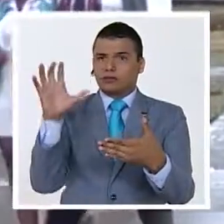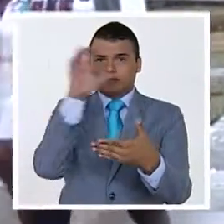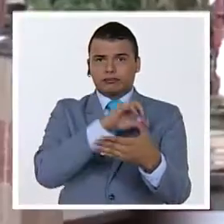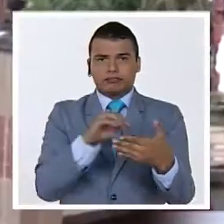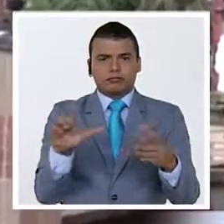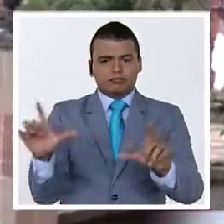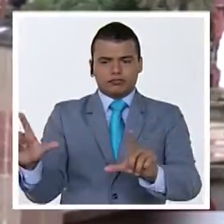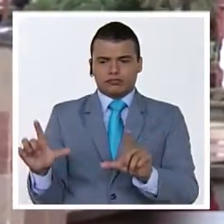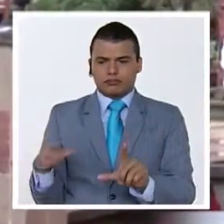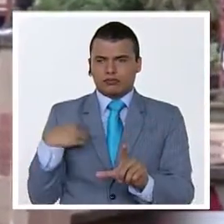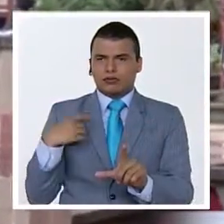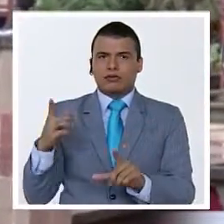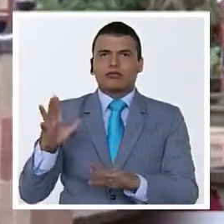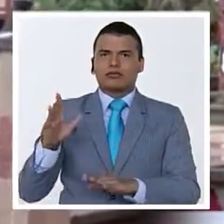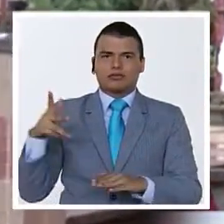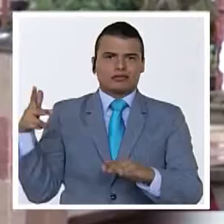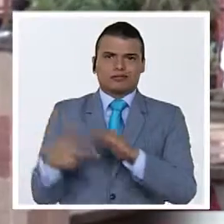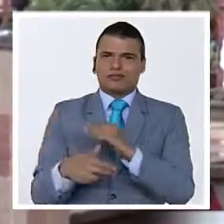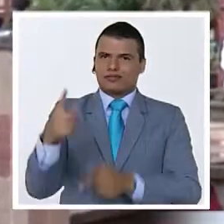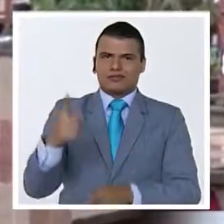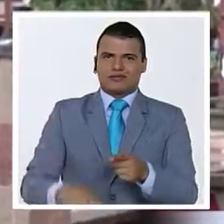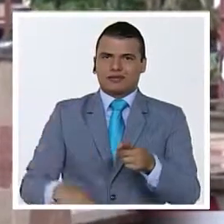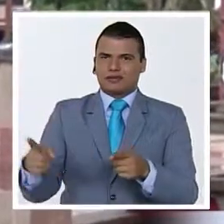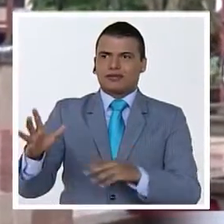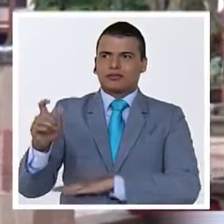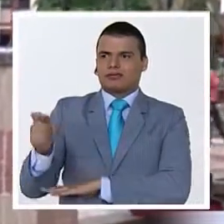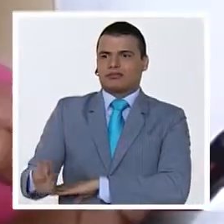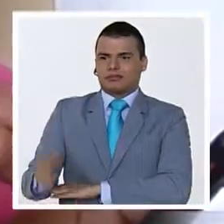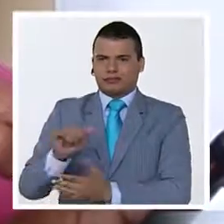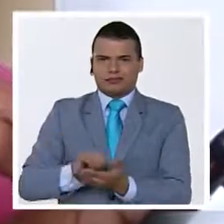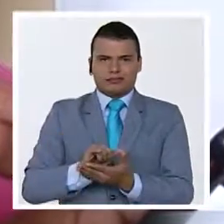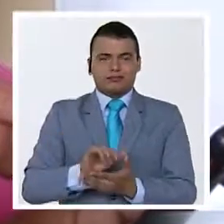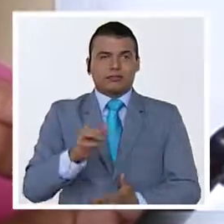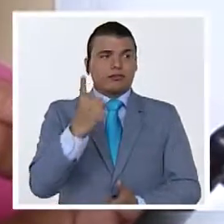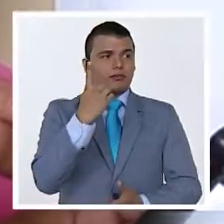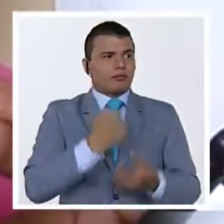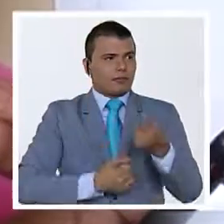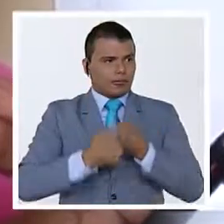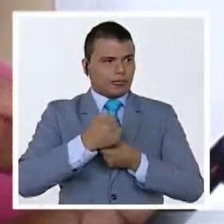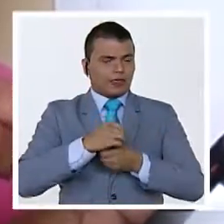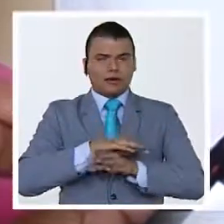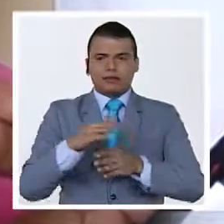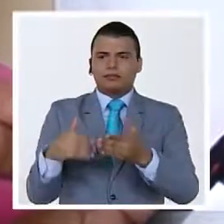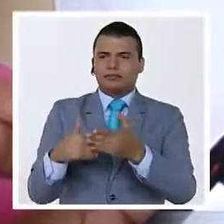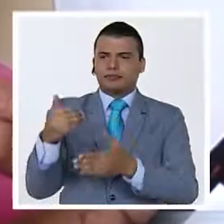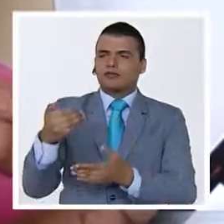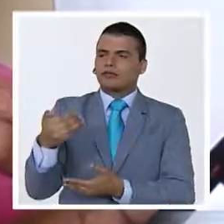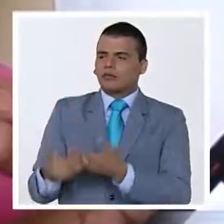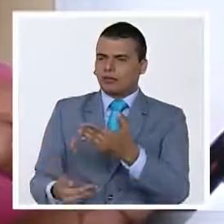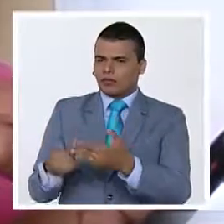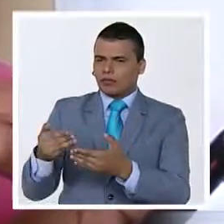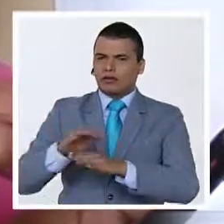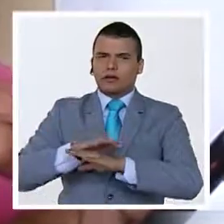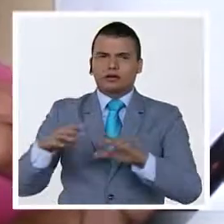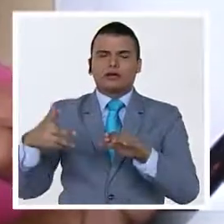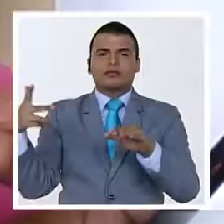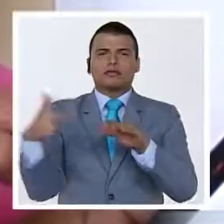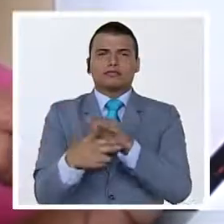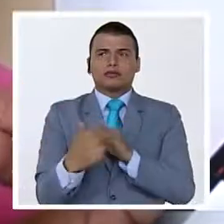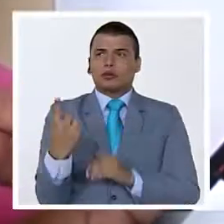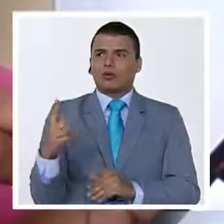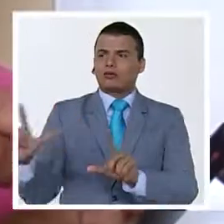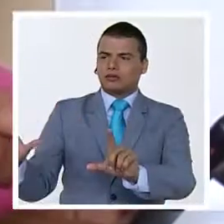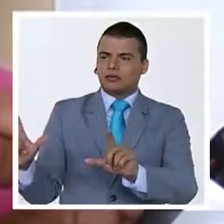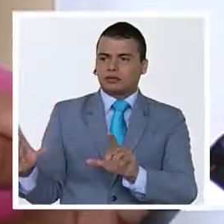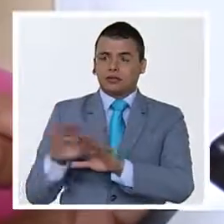diplomas en facultades como Derecho. El año pasado se inició ese proceso, se revocó un diploma y se